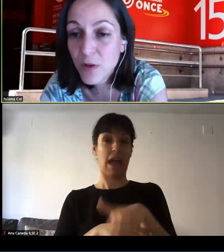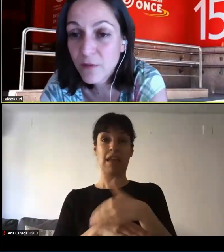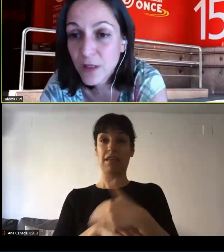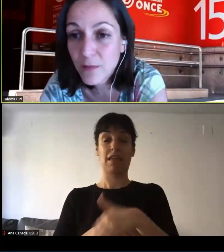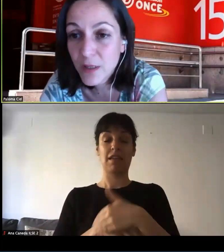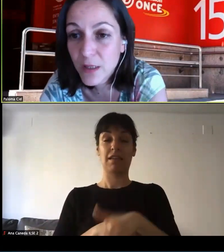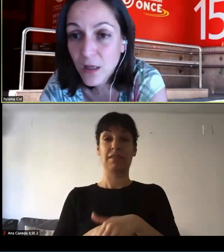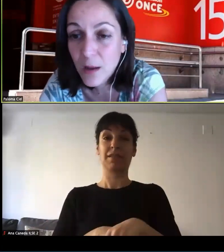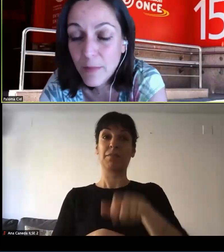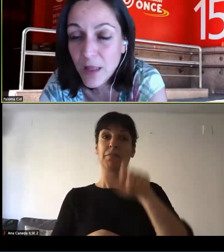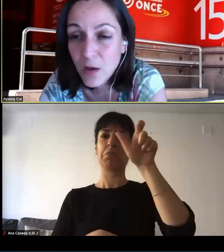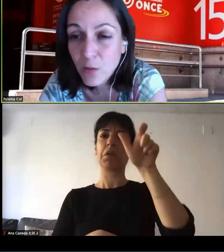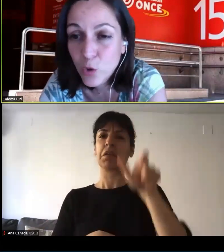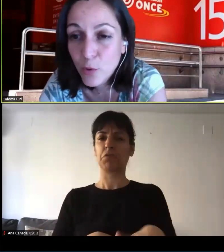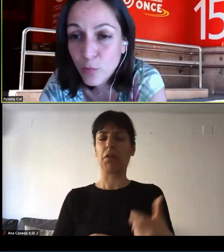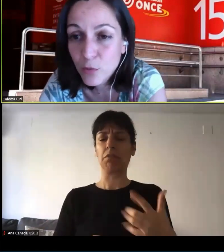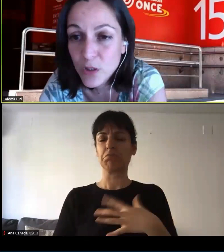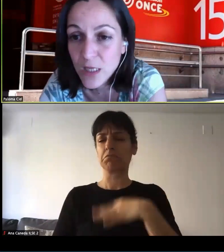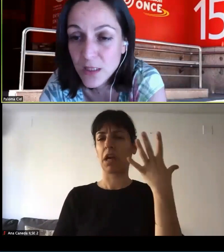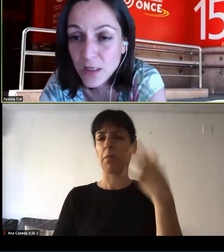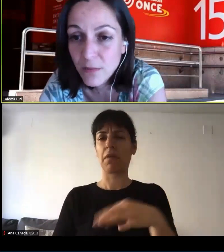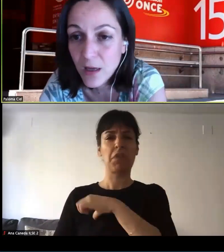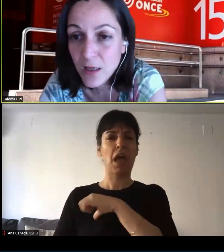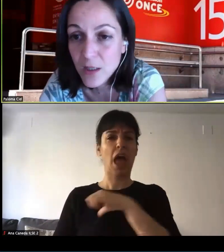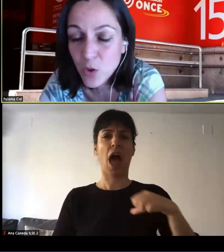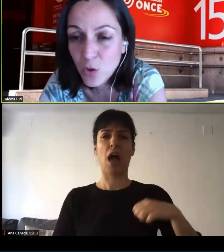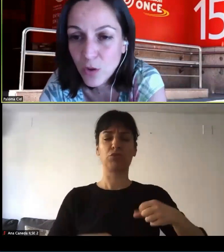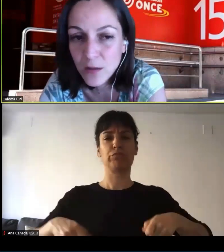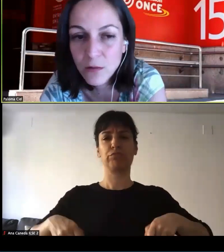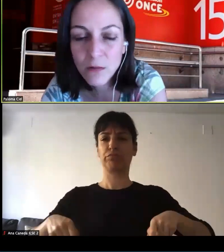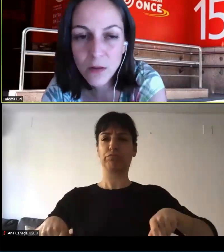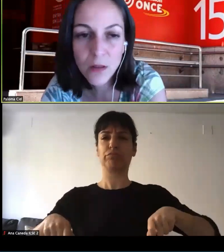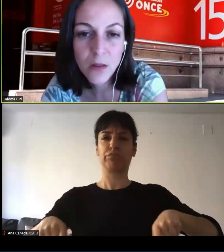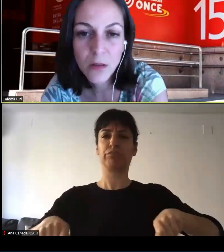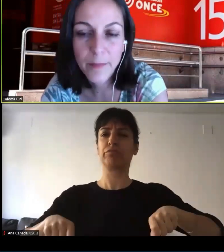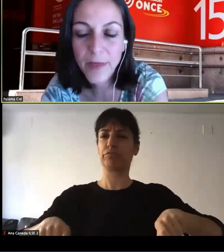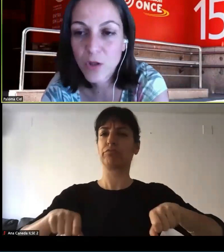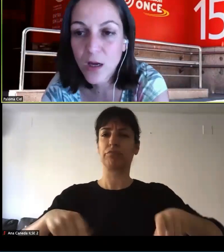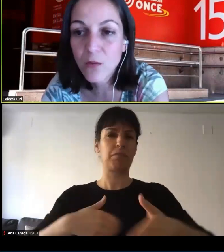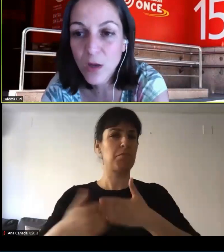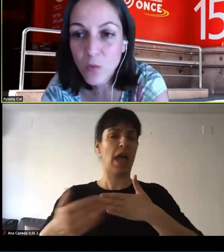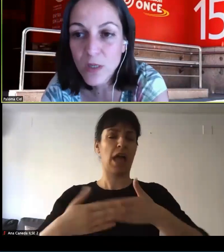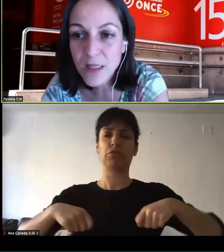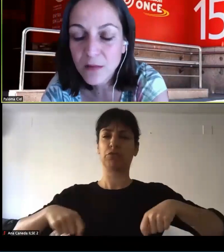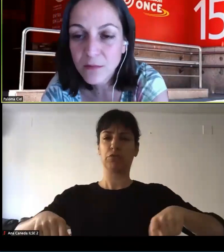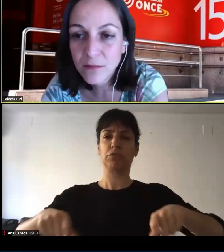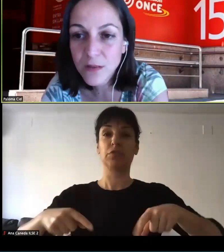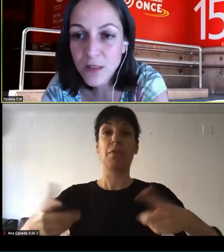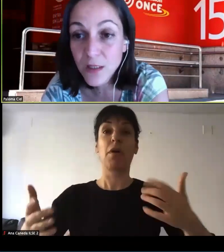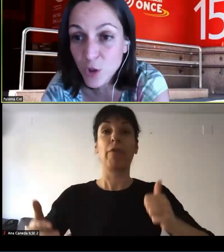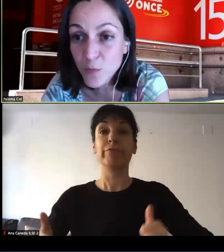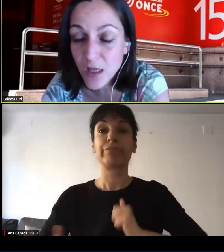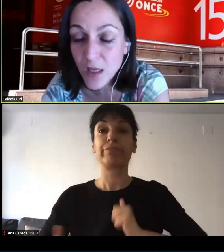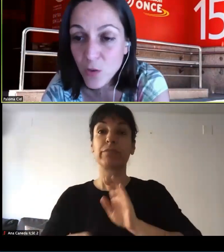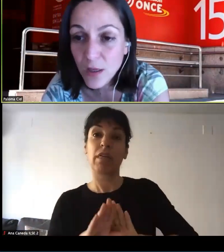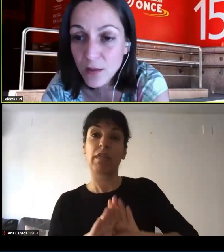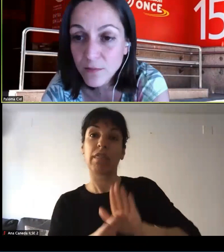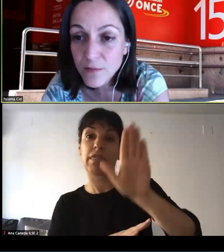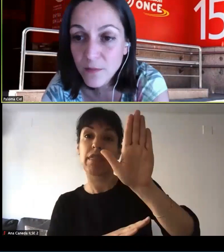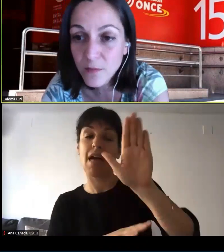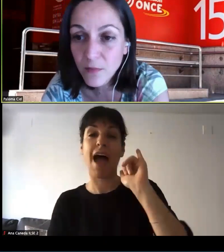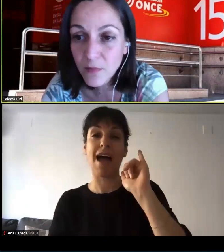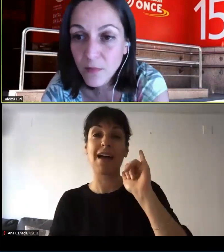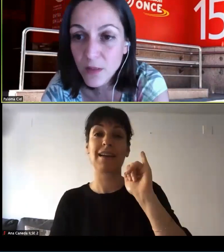es perfectamente capaz de autopropulsarse, va él solo rodando, pero llega a una cuesta. Si nos pide